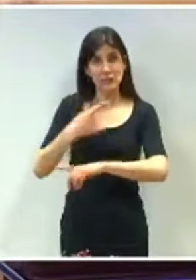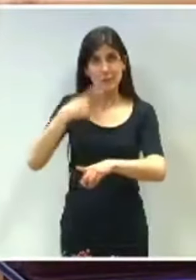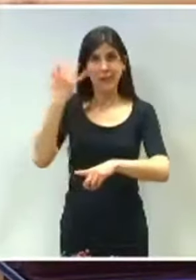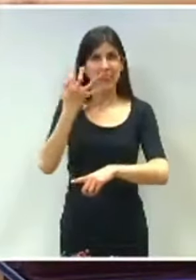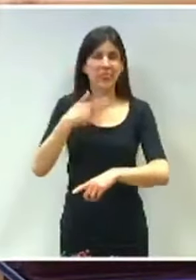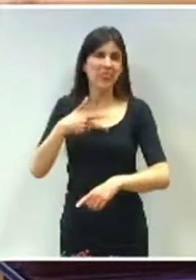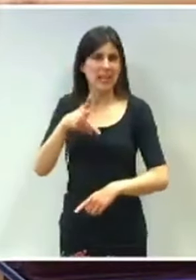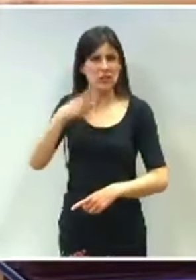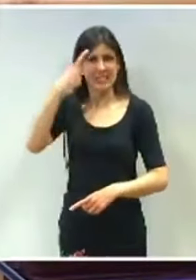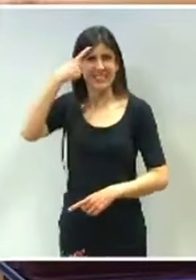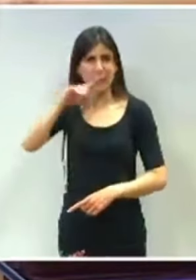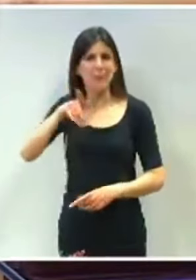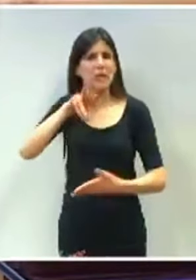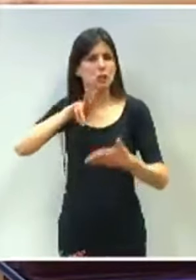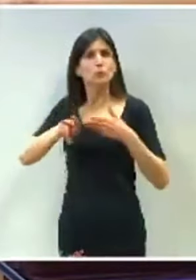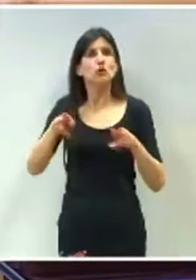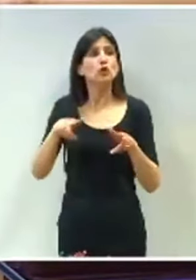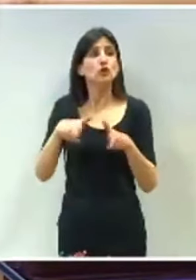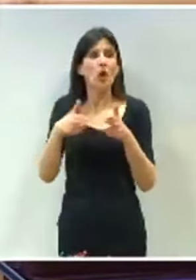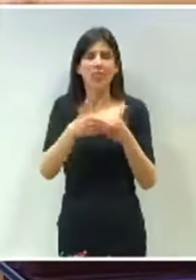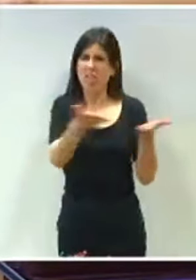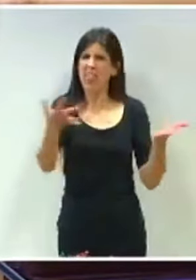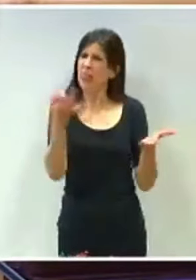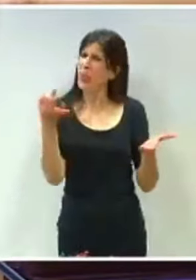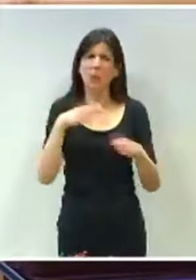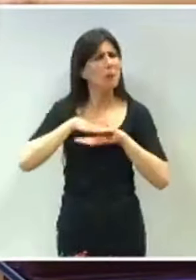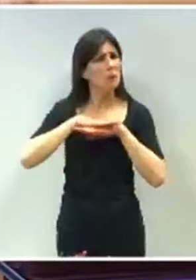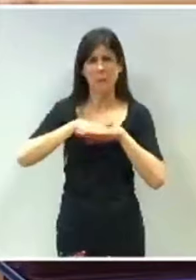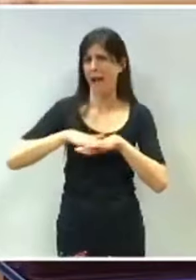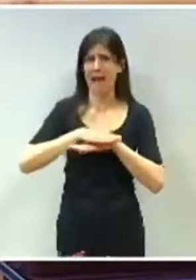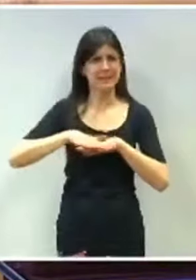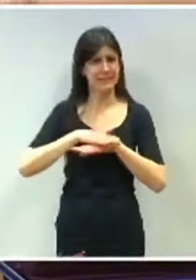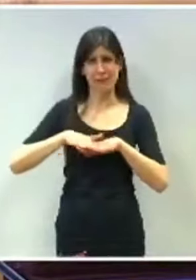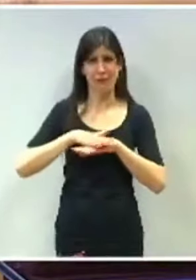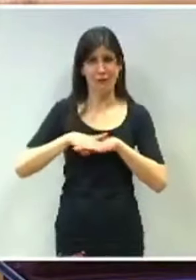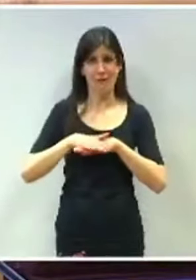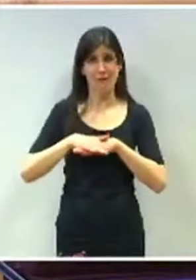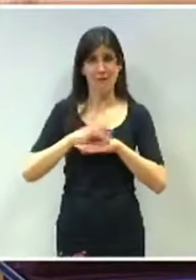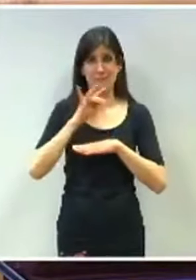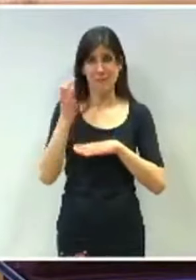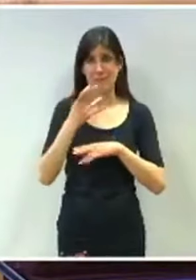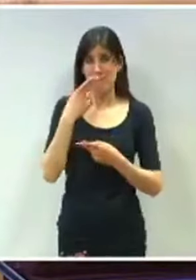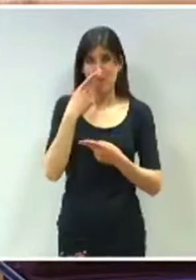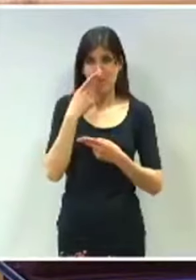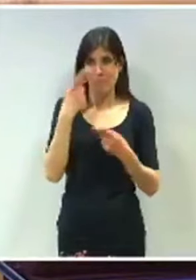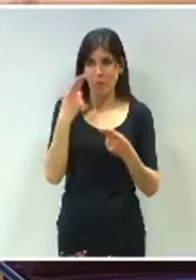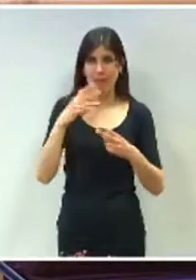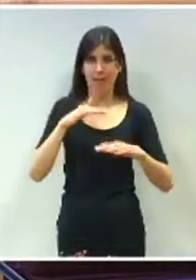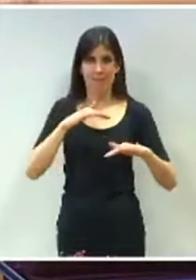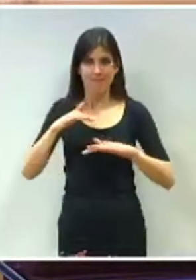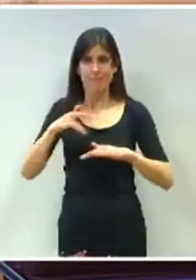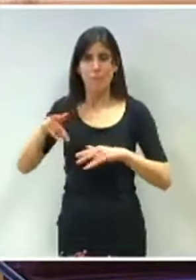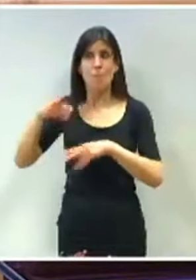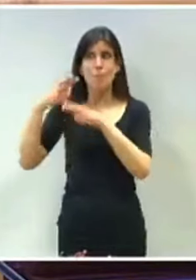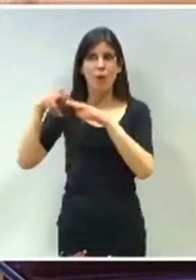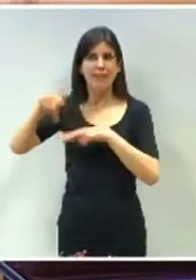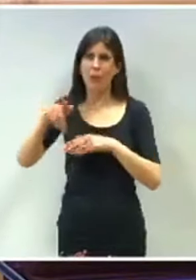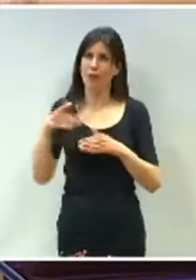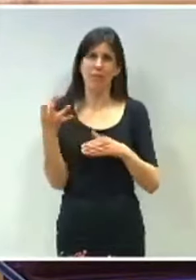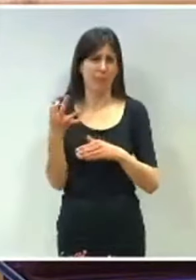transparencia ante la sociedad deben ser vectores fundamentales en la acción pública y política de aquellos que nos gobiernan